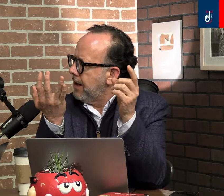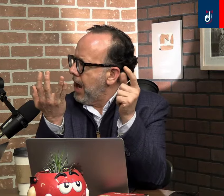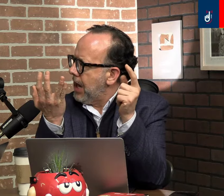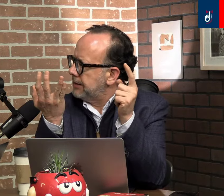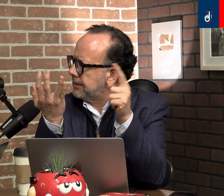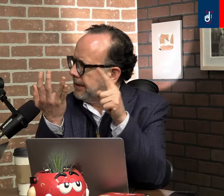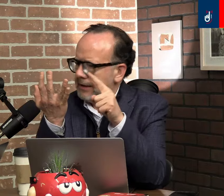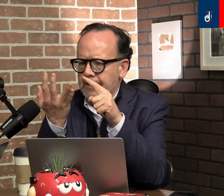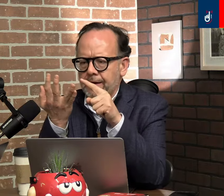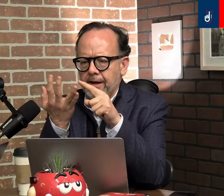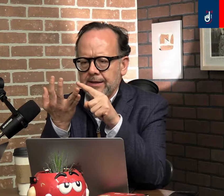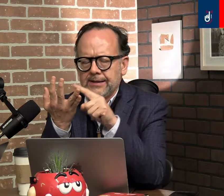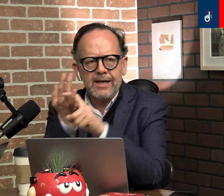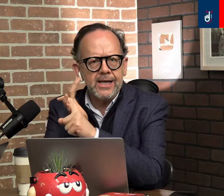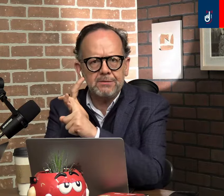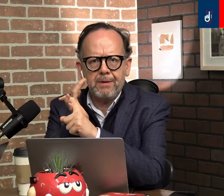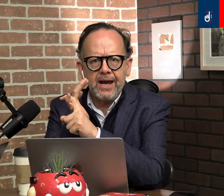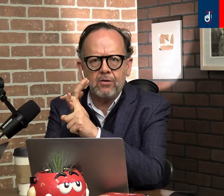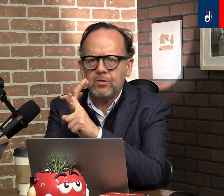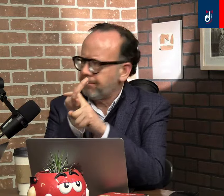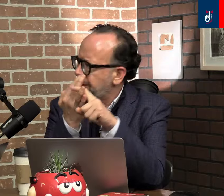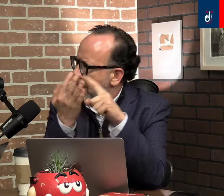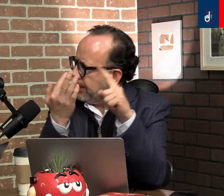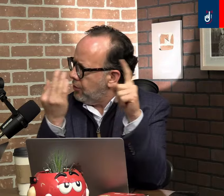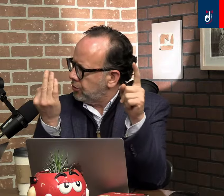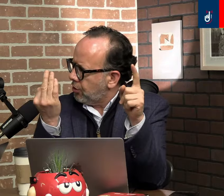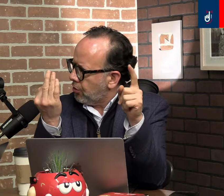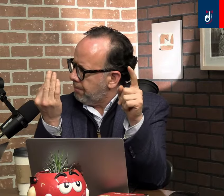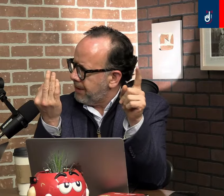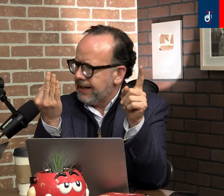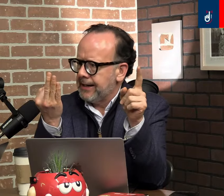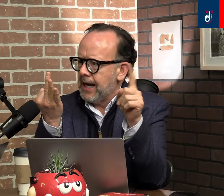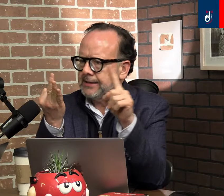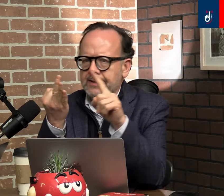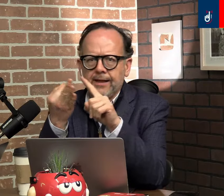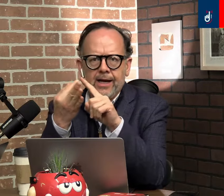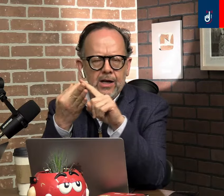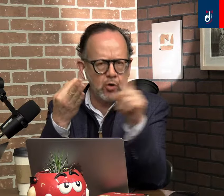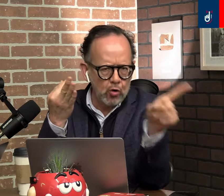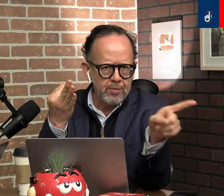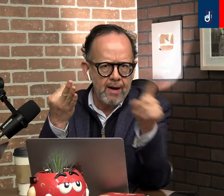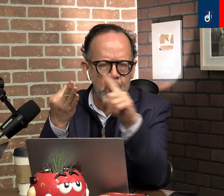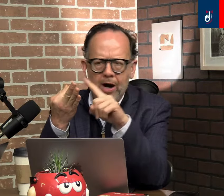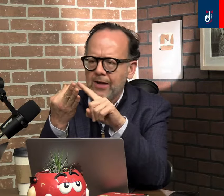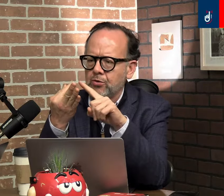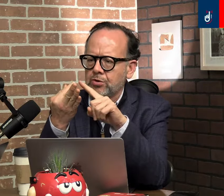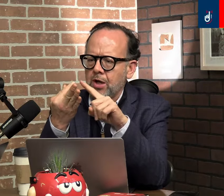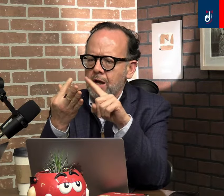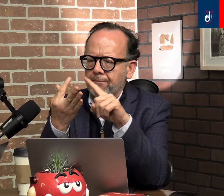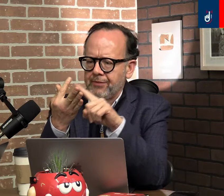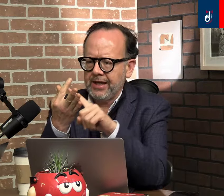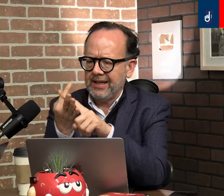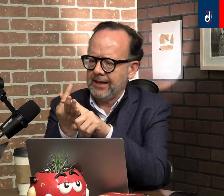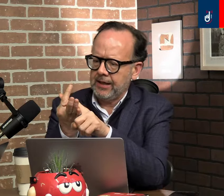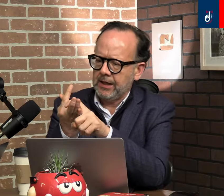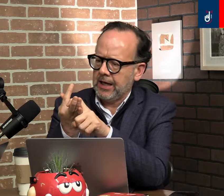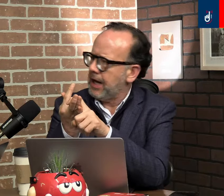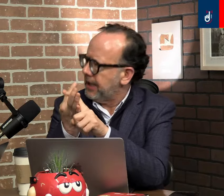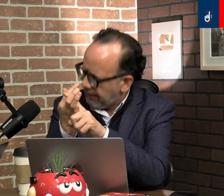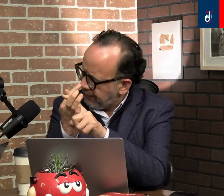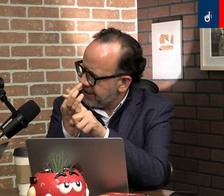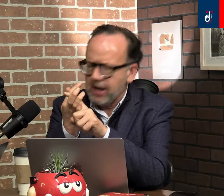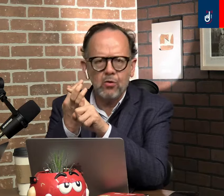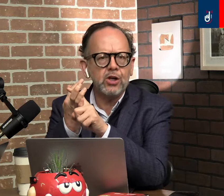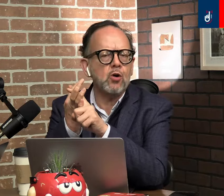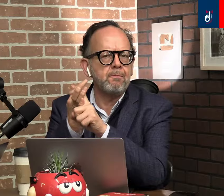corrompieran ante Salinas Pliego, que no se corrompieran ante el Club de Abogados de